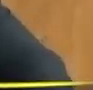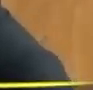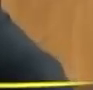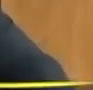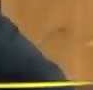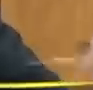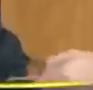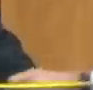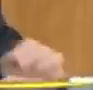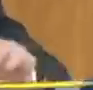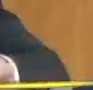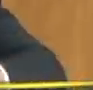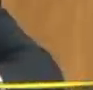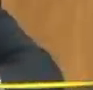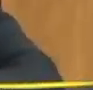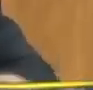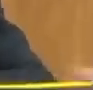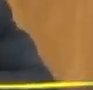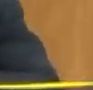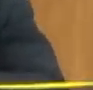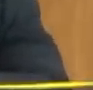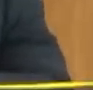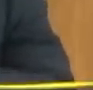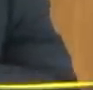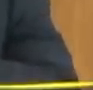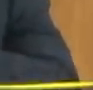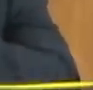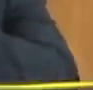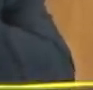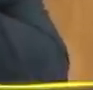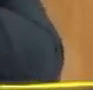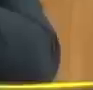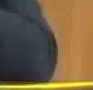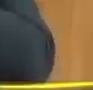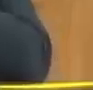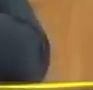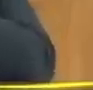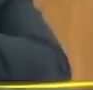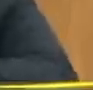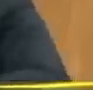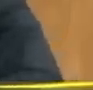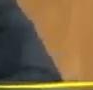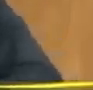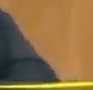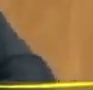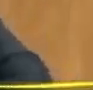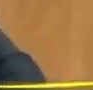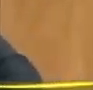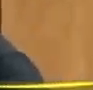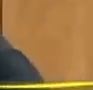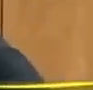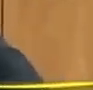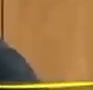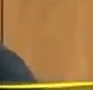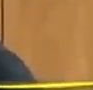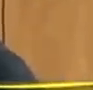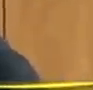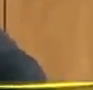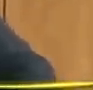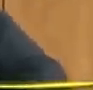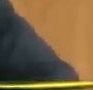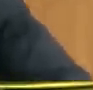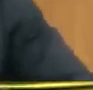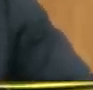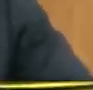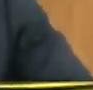errores políticos, el presidente Maduro estuvo 8 años sin visitar Brasil, y